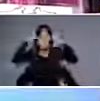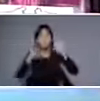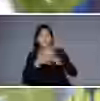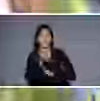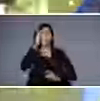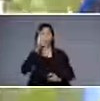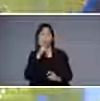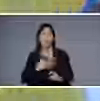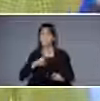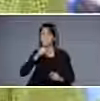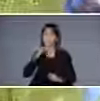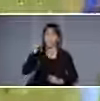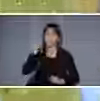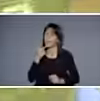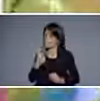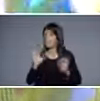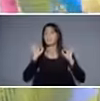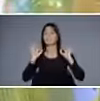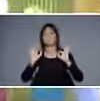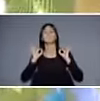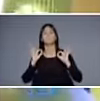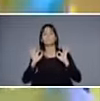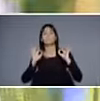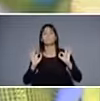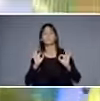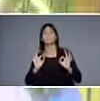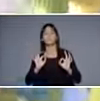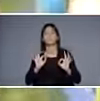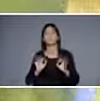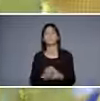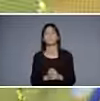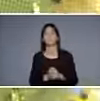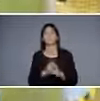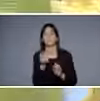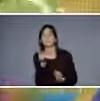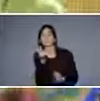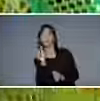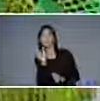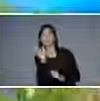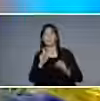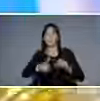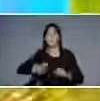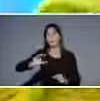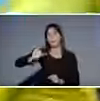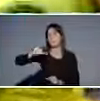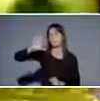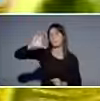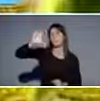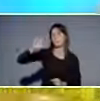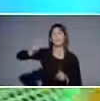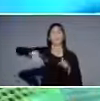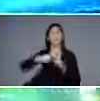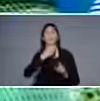lo decía mi abuela. Sigue subiendo la tasa y nos quitaron